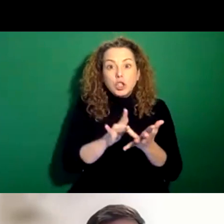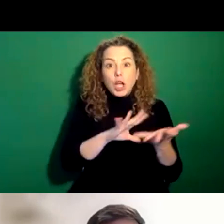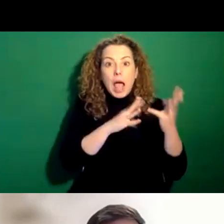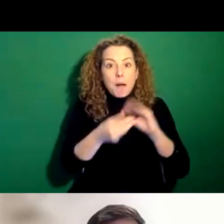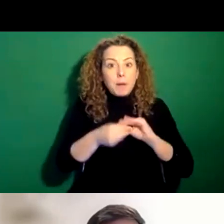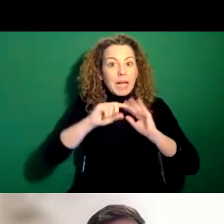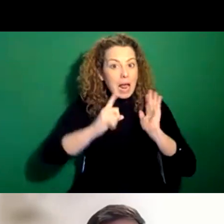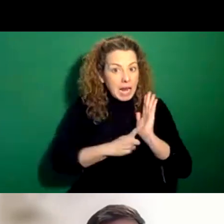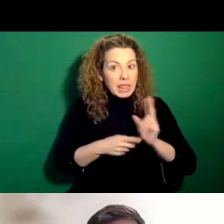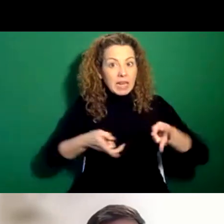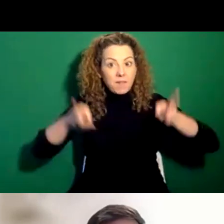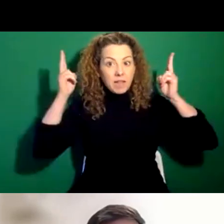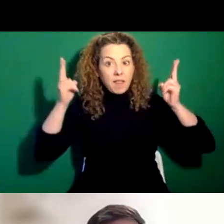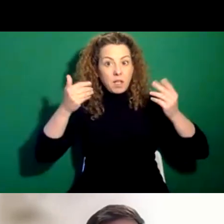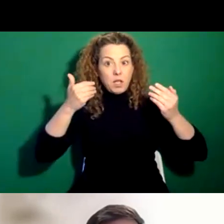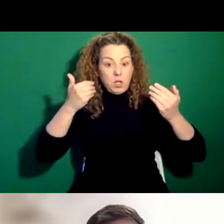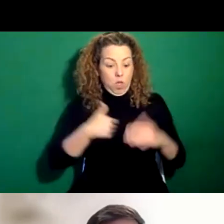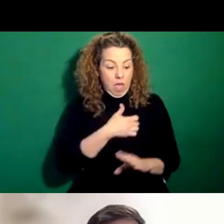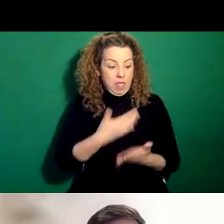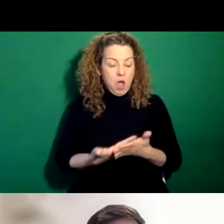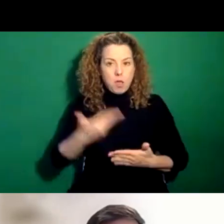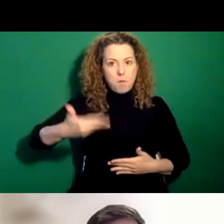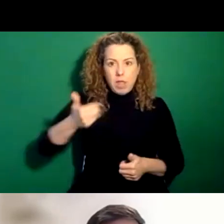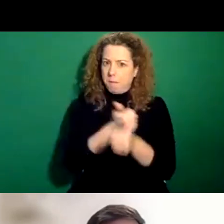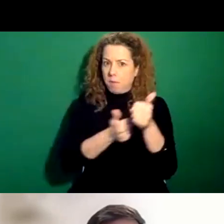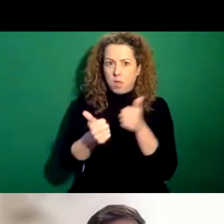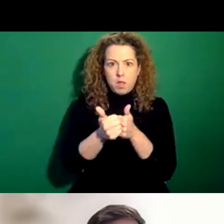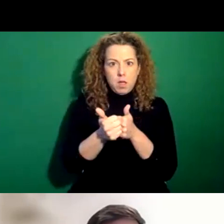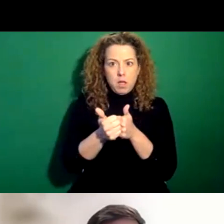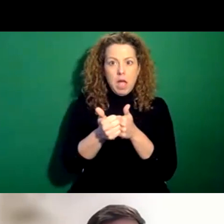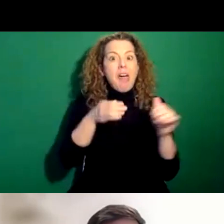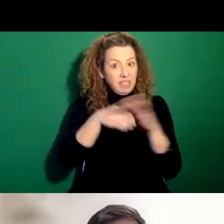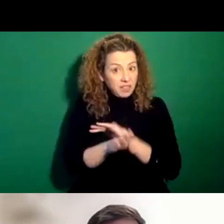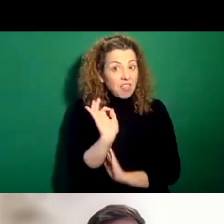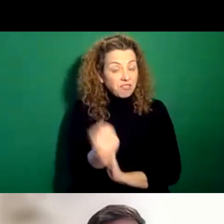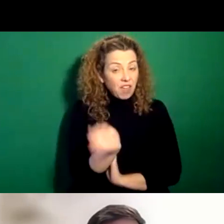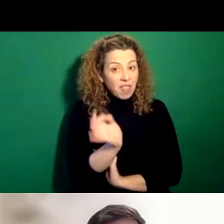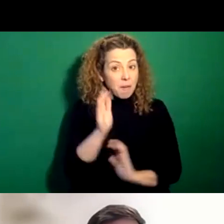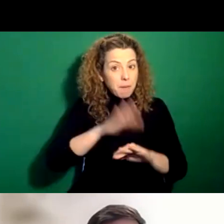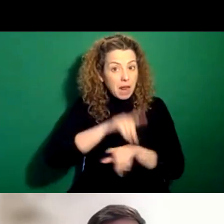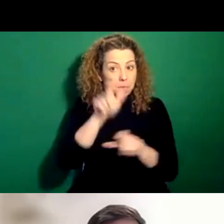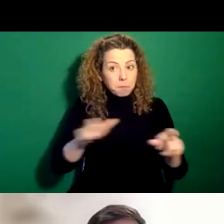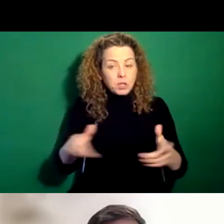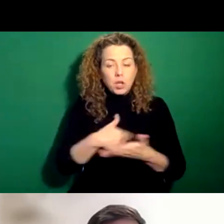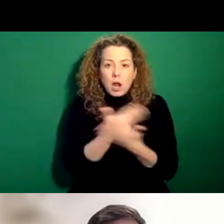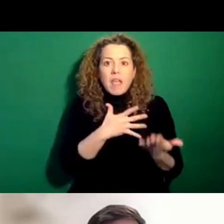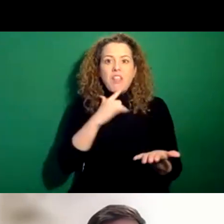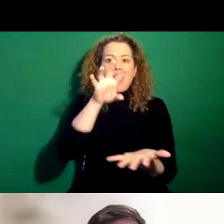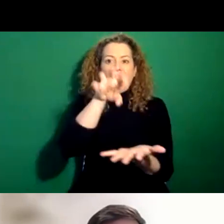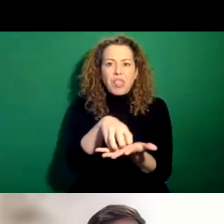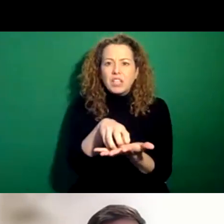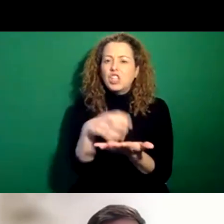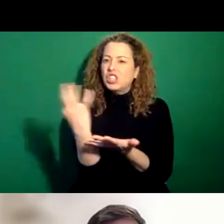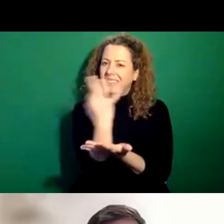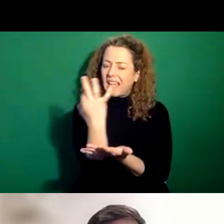ley de libertad de sujeciones es mucho más importante y mucho más esencial la accesibilidad para todas estas personas, con lo cual los centros deben estar